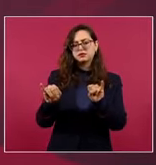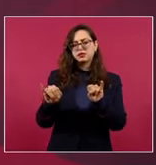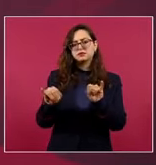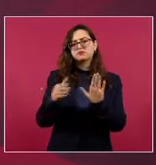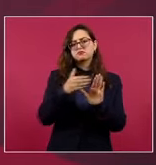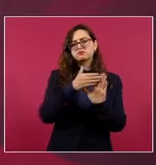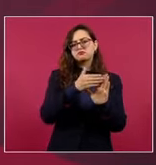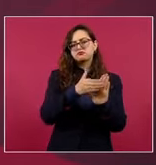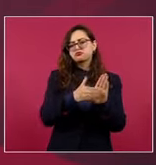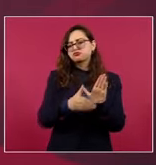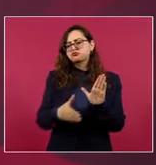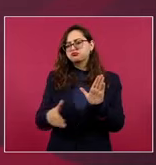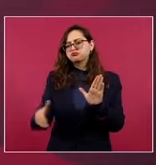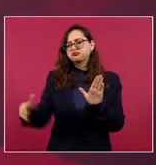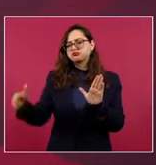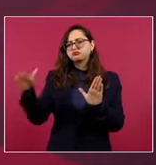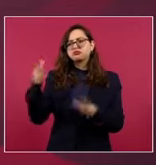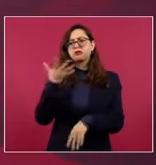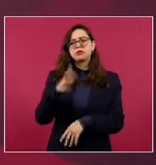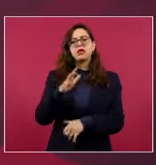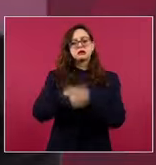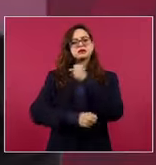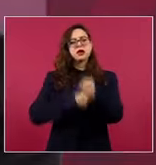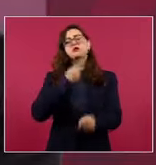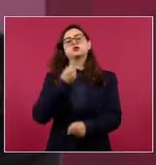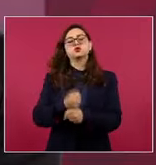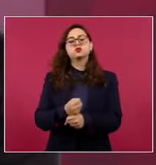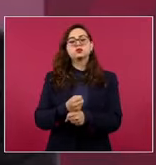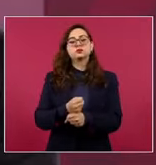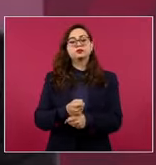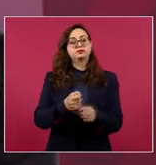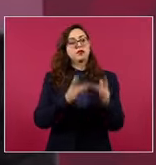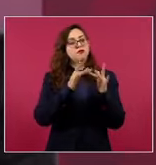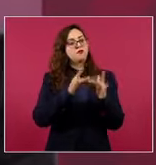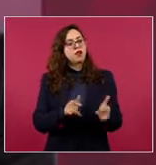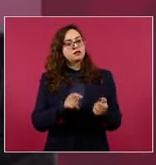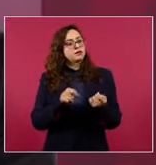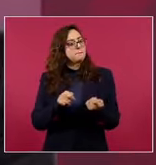los invasores franceses, cuando se regresa